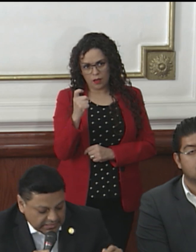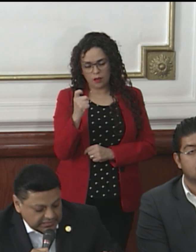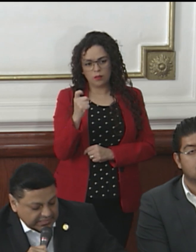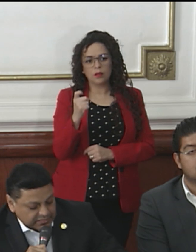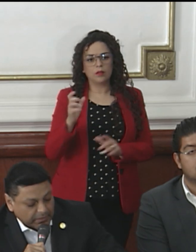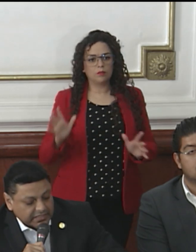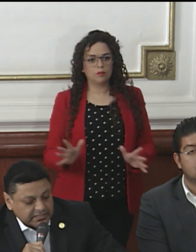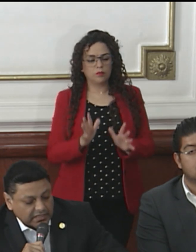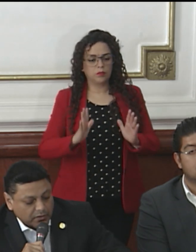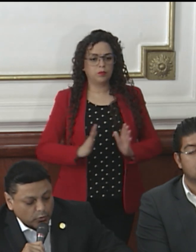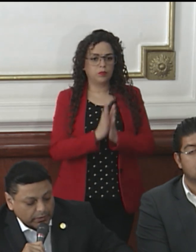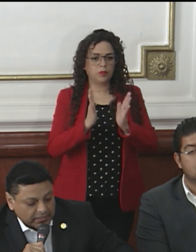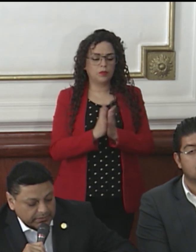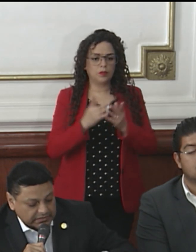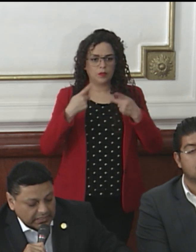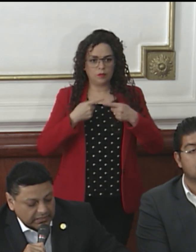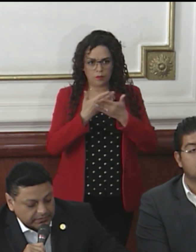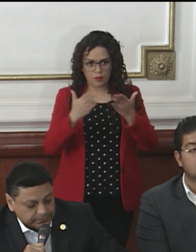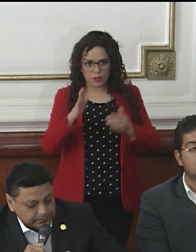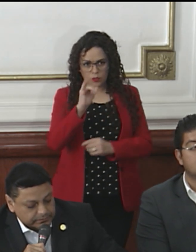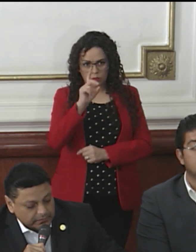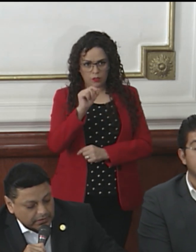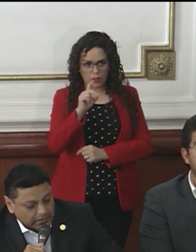ciudadana y transparencia gubernamental.